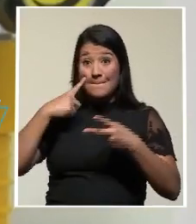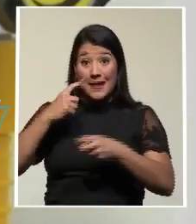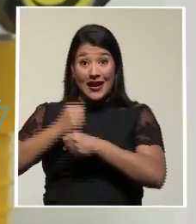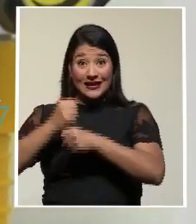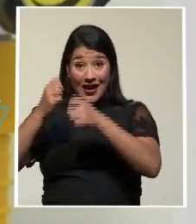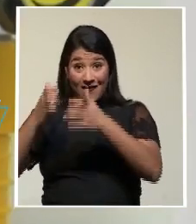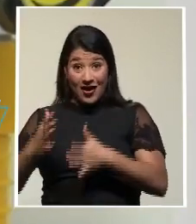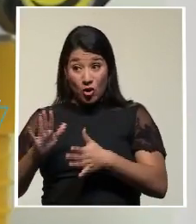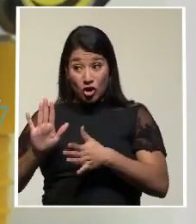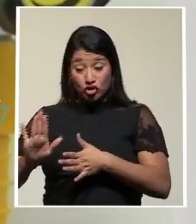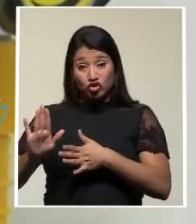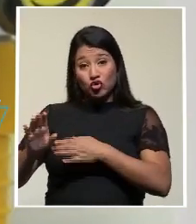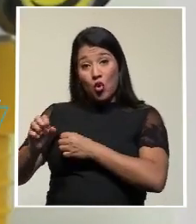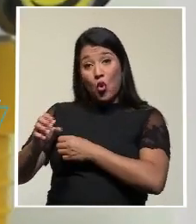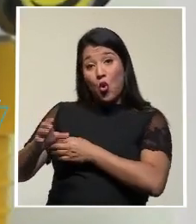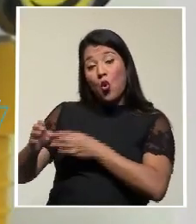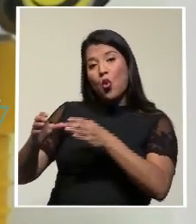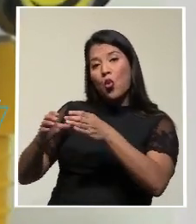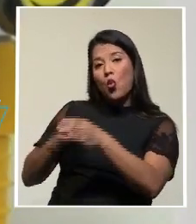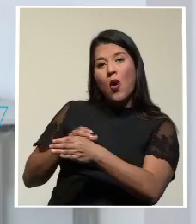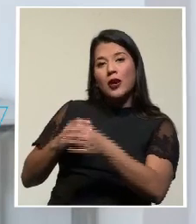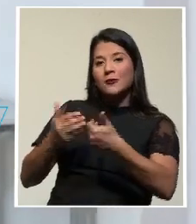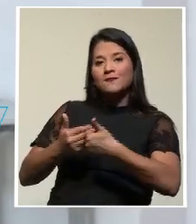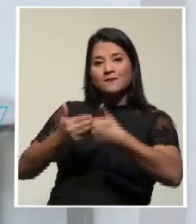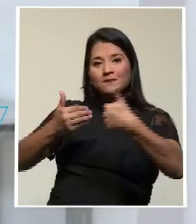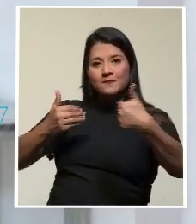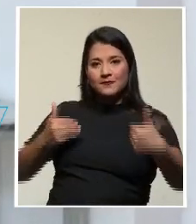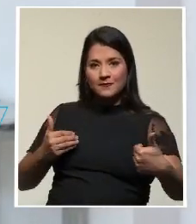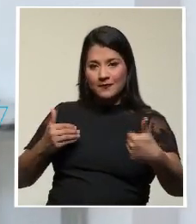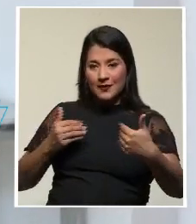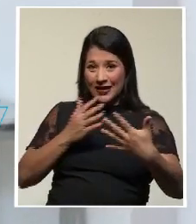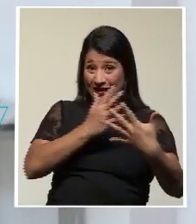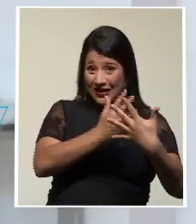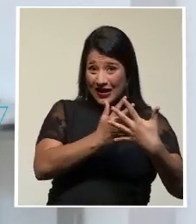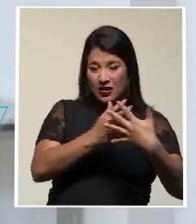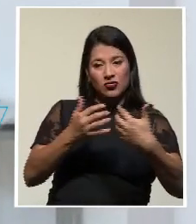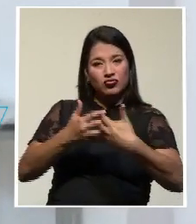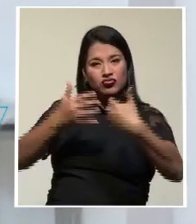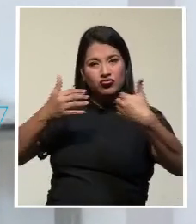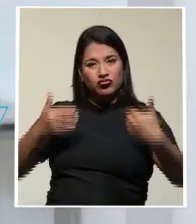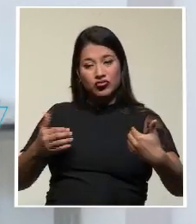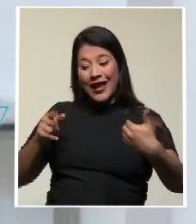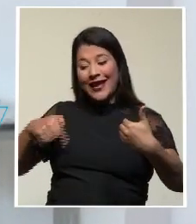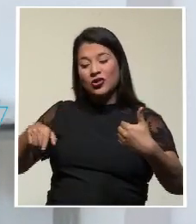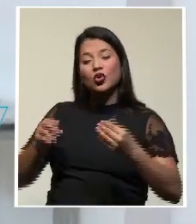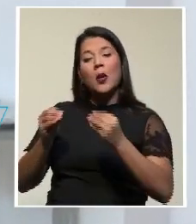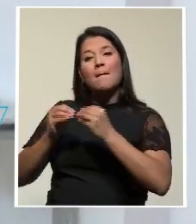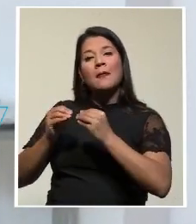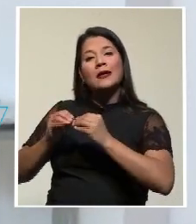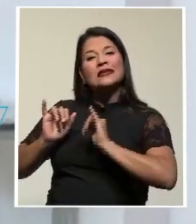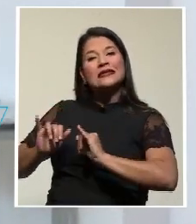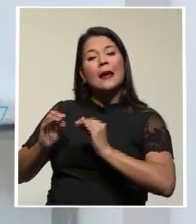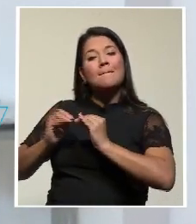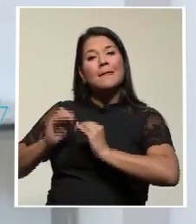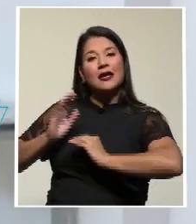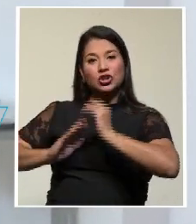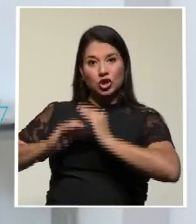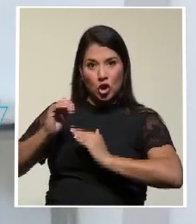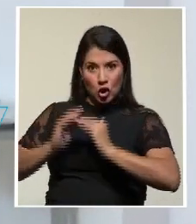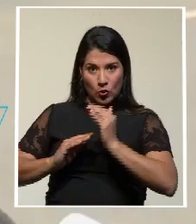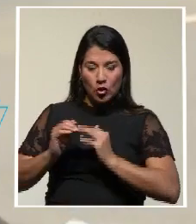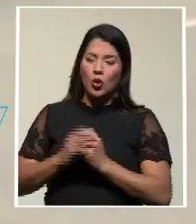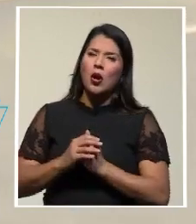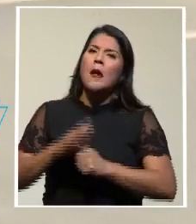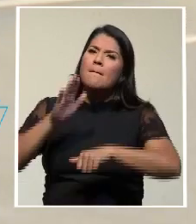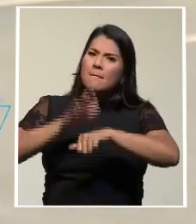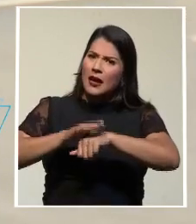se ubicará alejado a la zona de celdas para mayor comodidad de los policías y funcionarios administrativos. Va a permitirse que